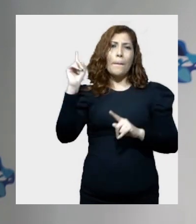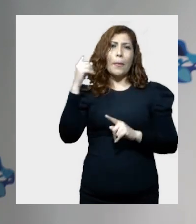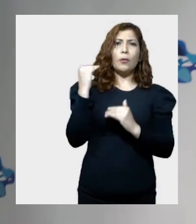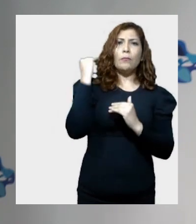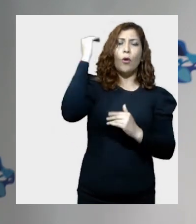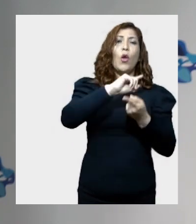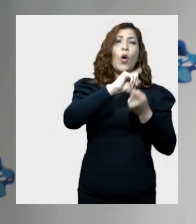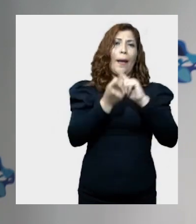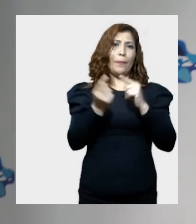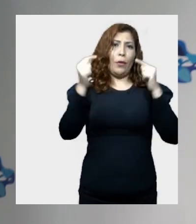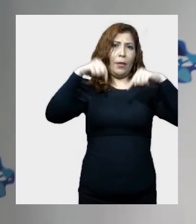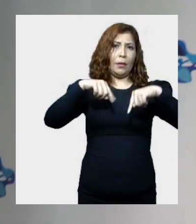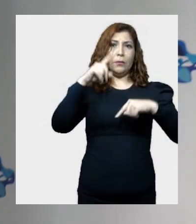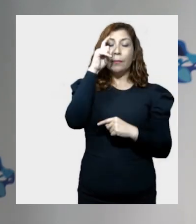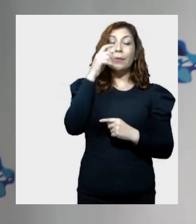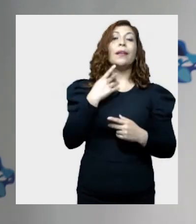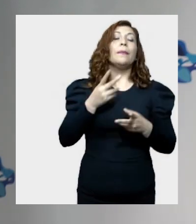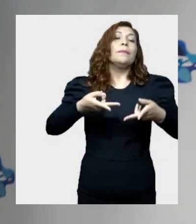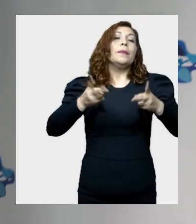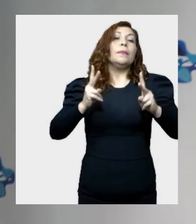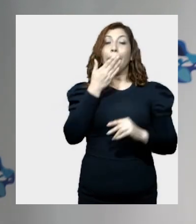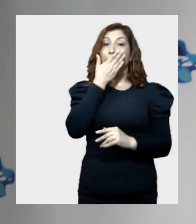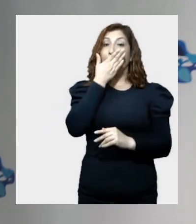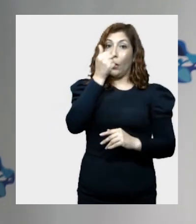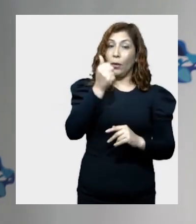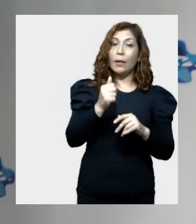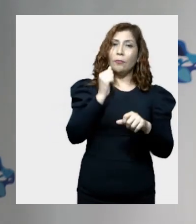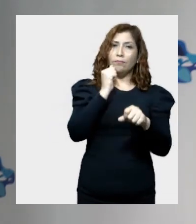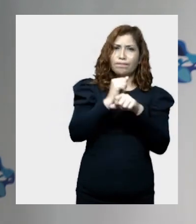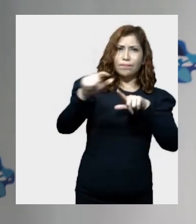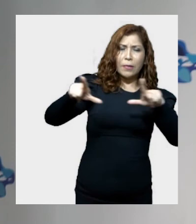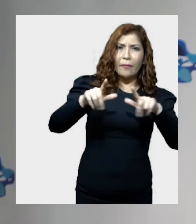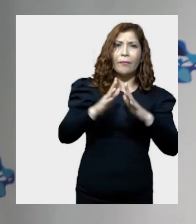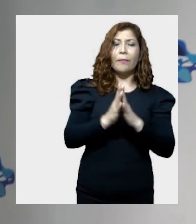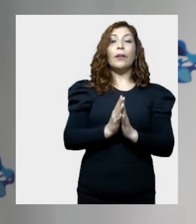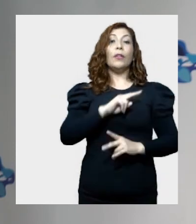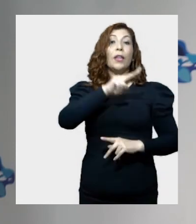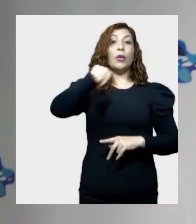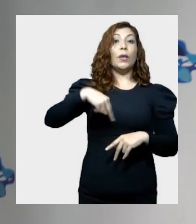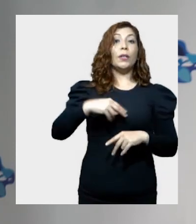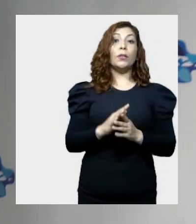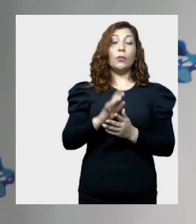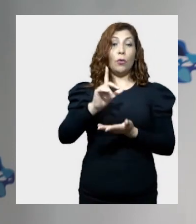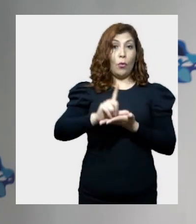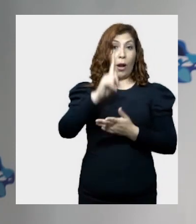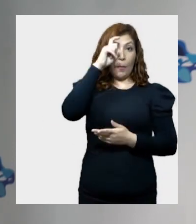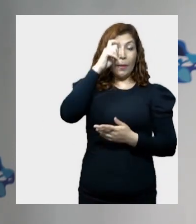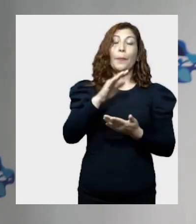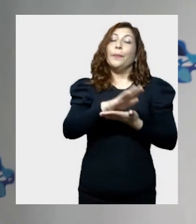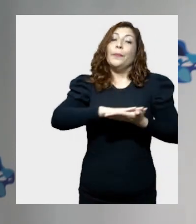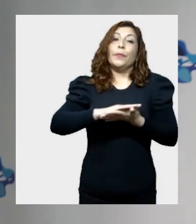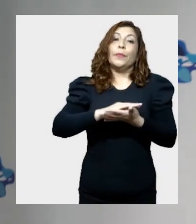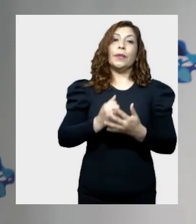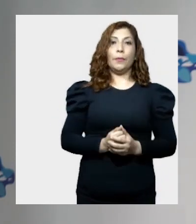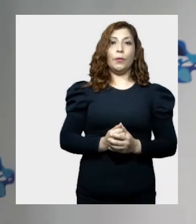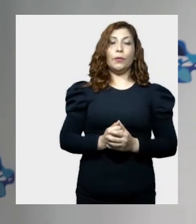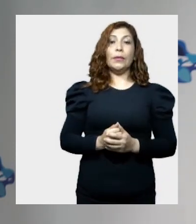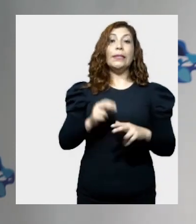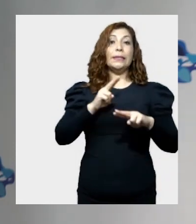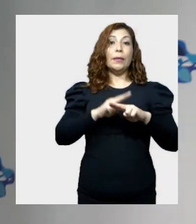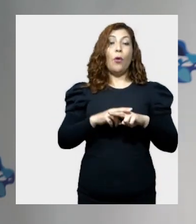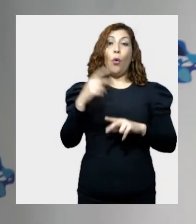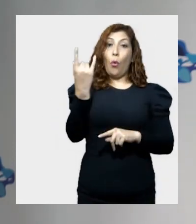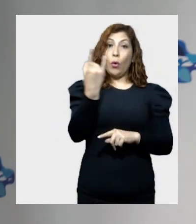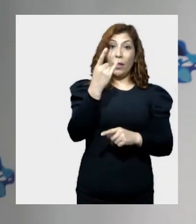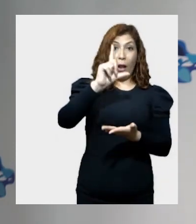internos organizacionales que permitan mejorar la gestión y administración de nuestro recinto. Por ejemplo, la creación de la